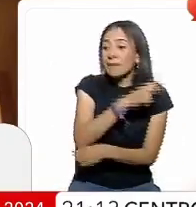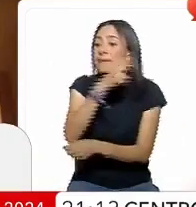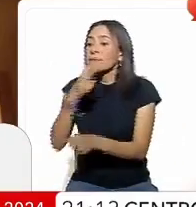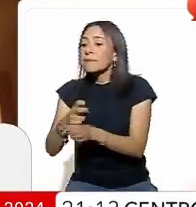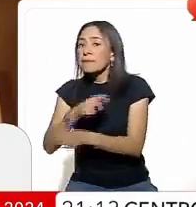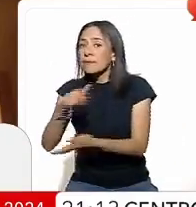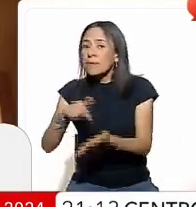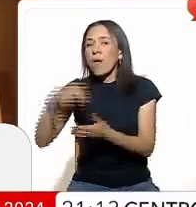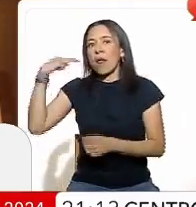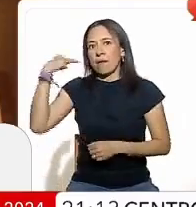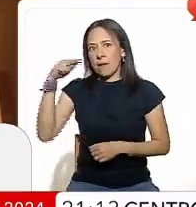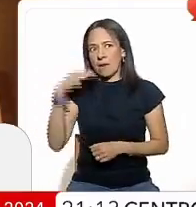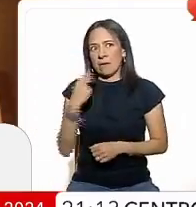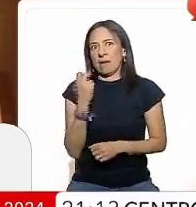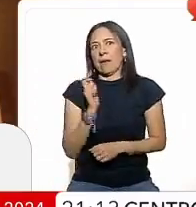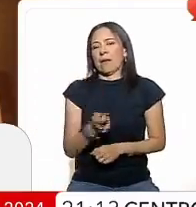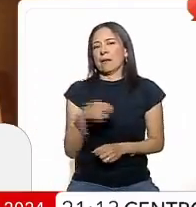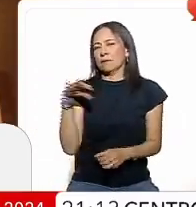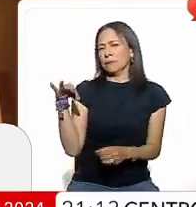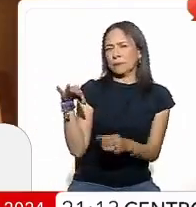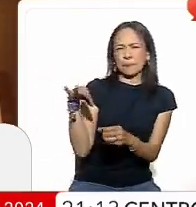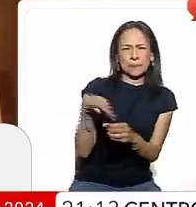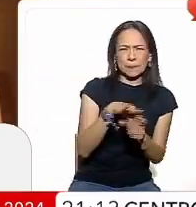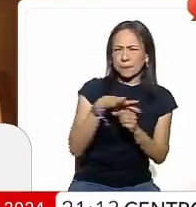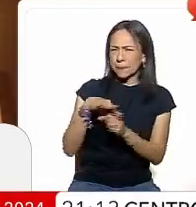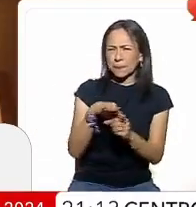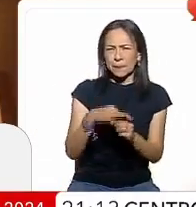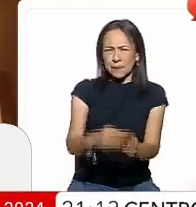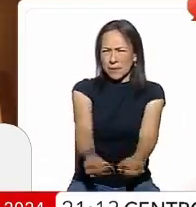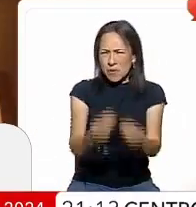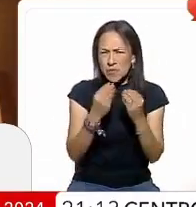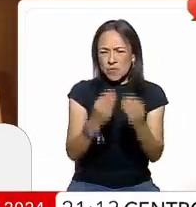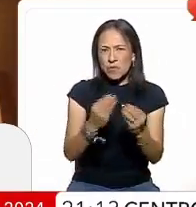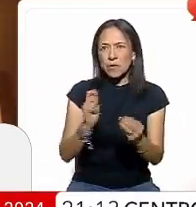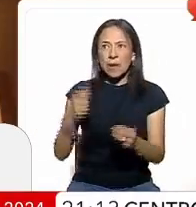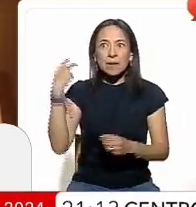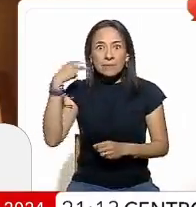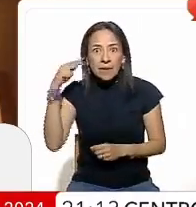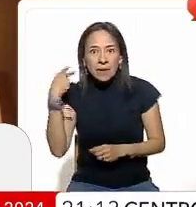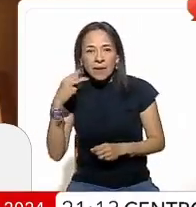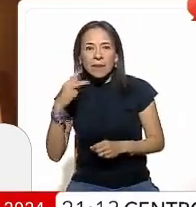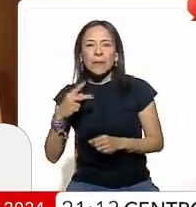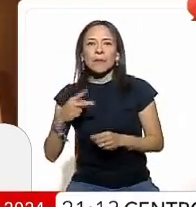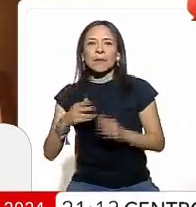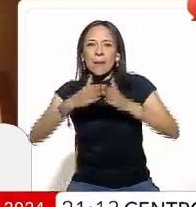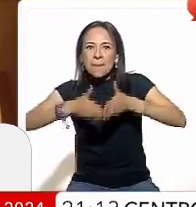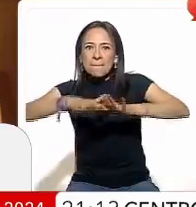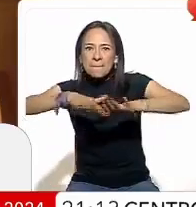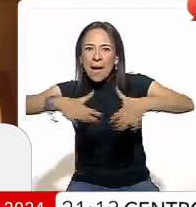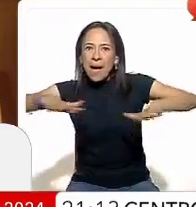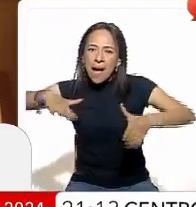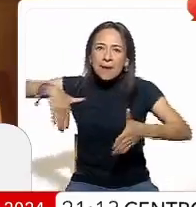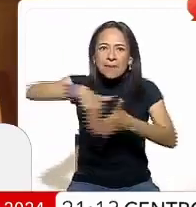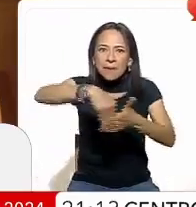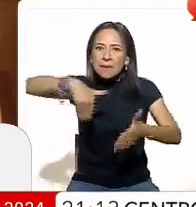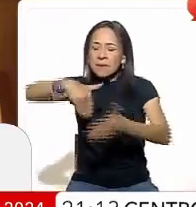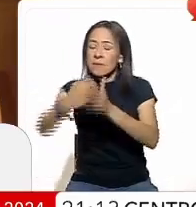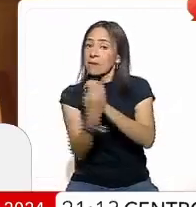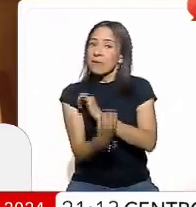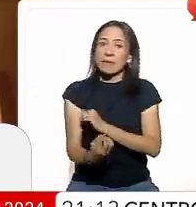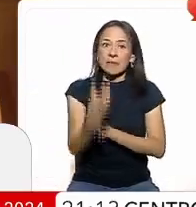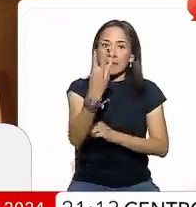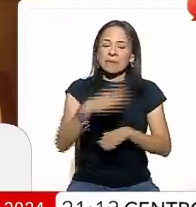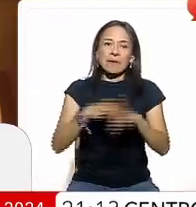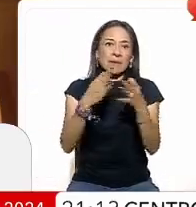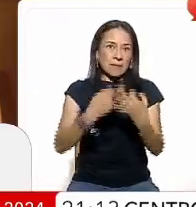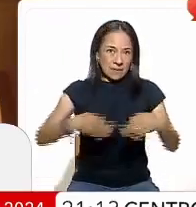mayor votos, lo que representa Veracruz, tres puertos de altura, los tres puertos más importantes del